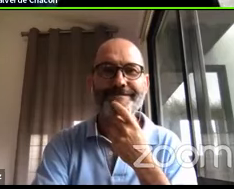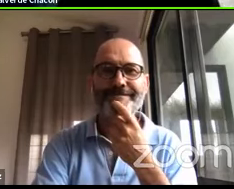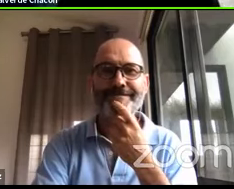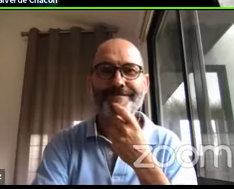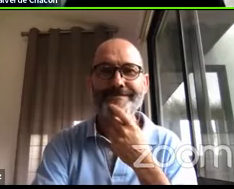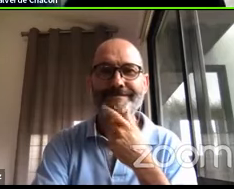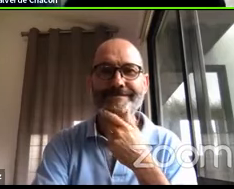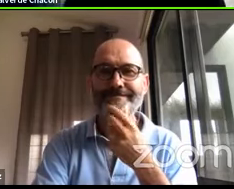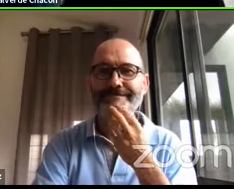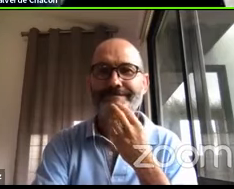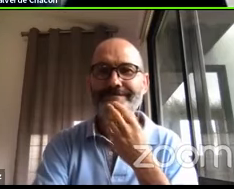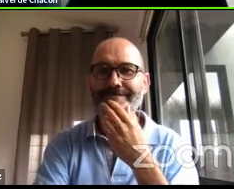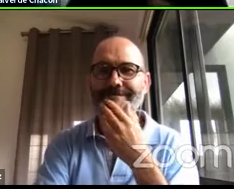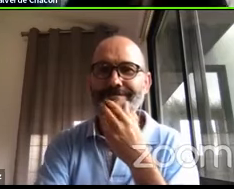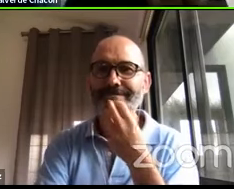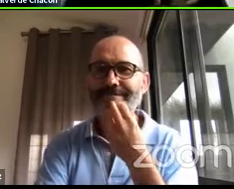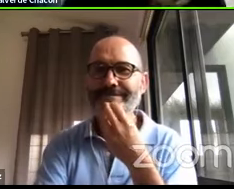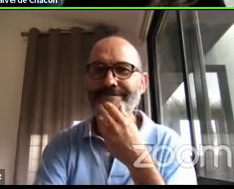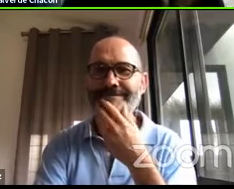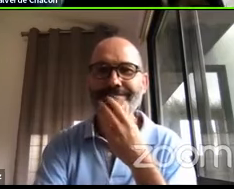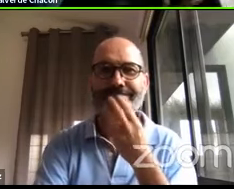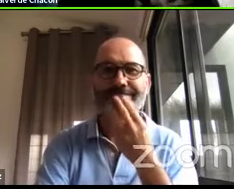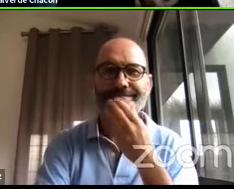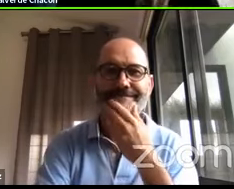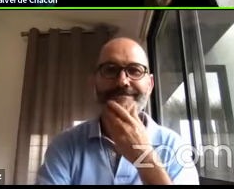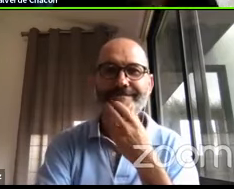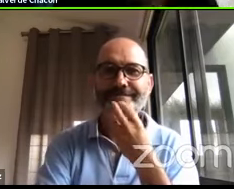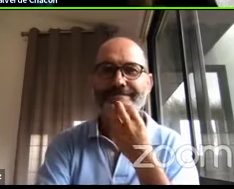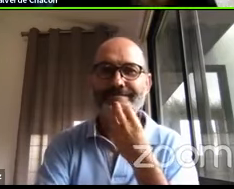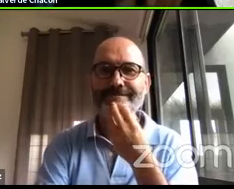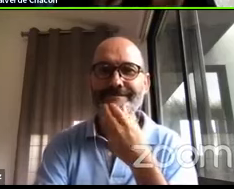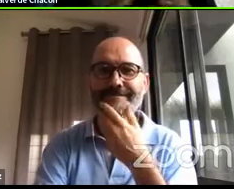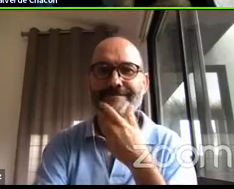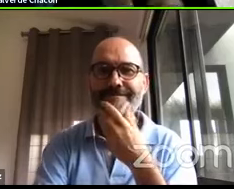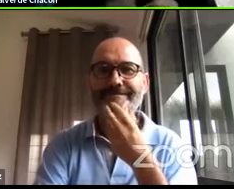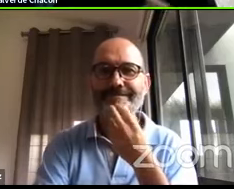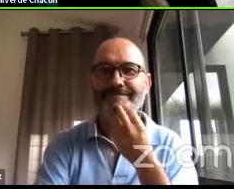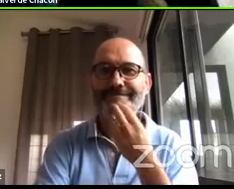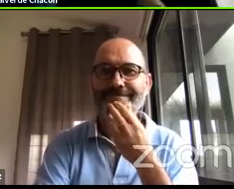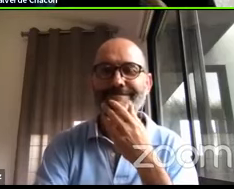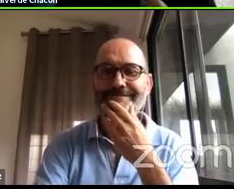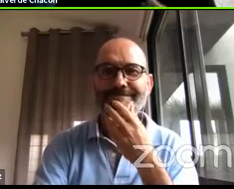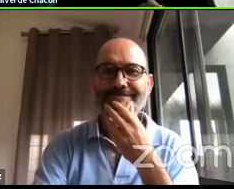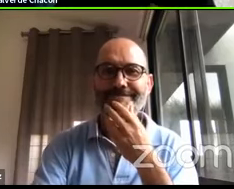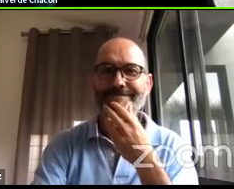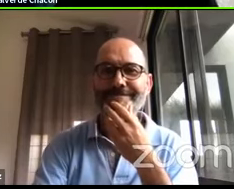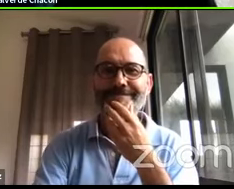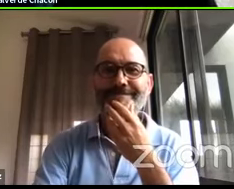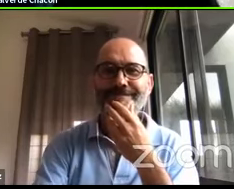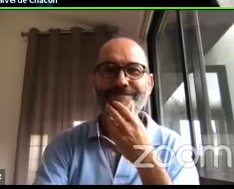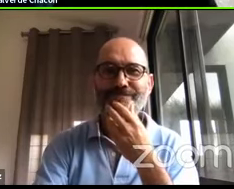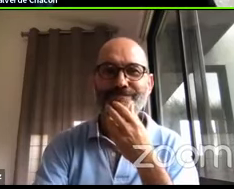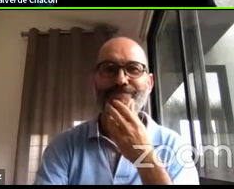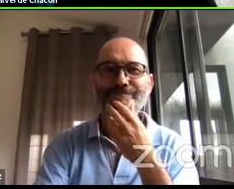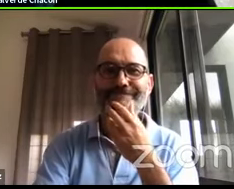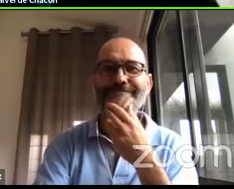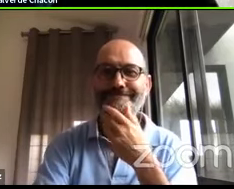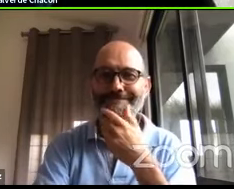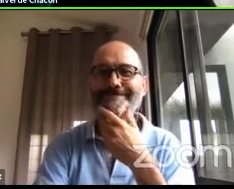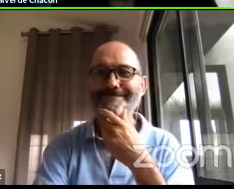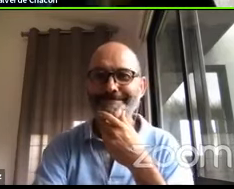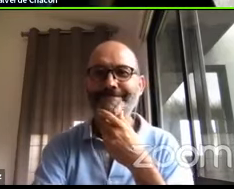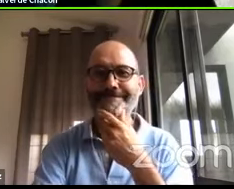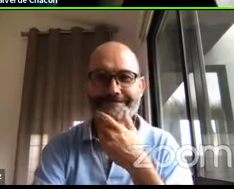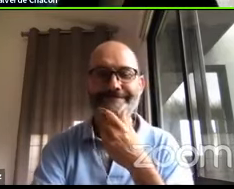y bueno entonces un poco como traerlos tal vez un poquito hay que empezando como por el tema de la migración hacia costa rica